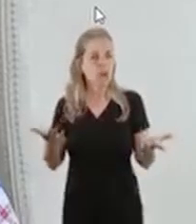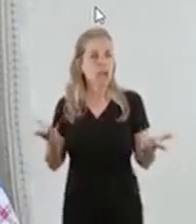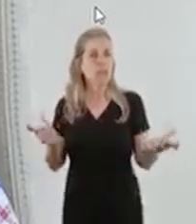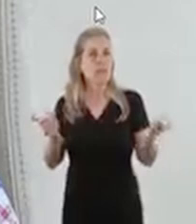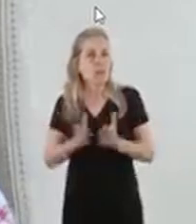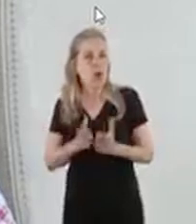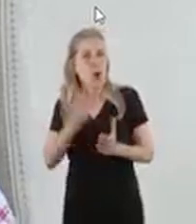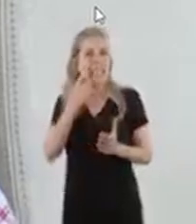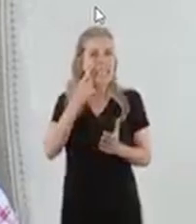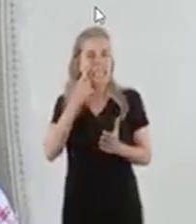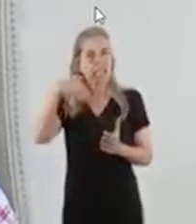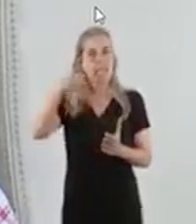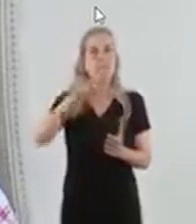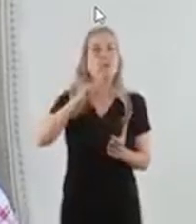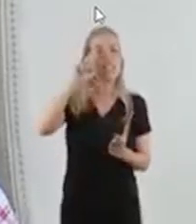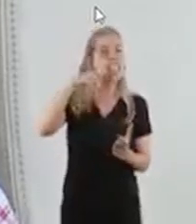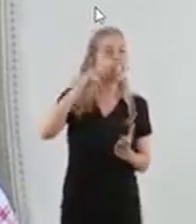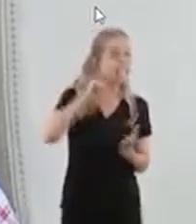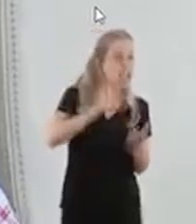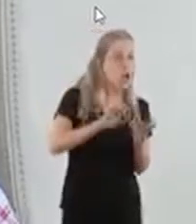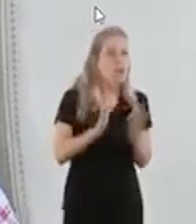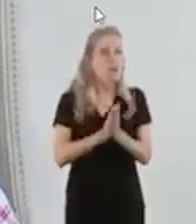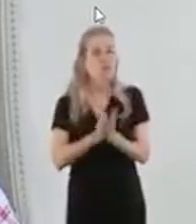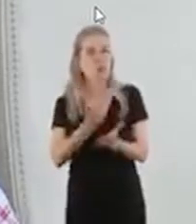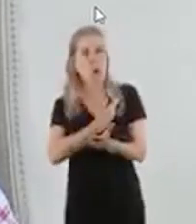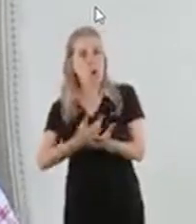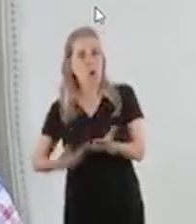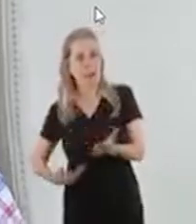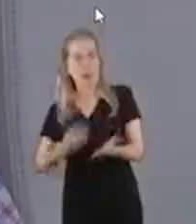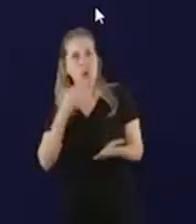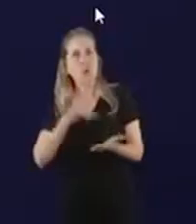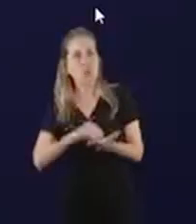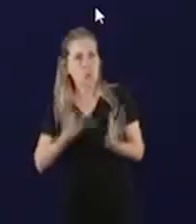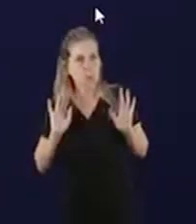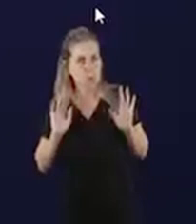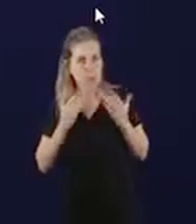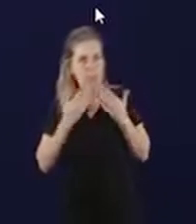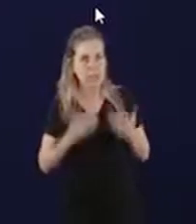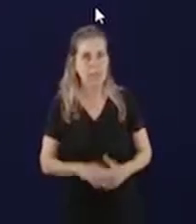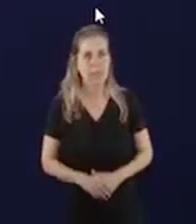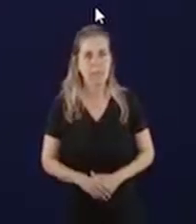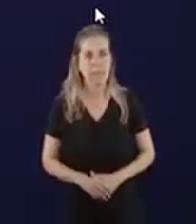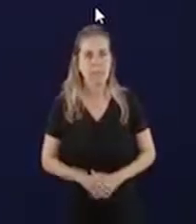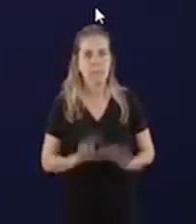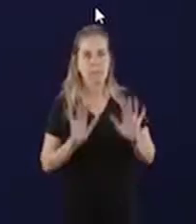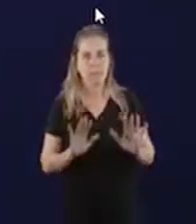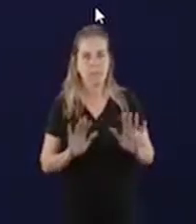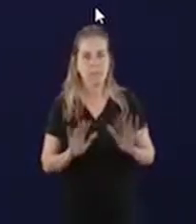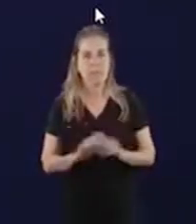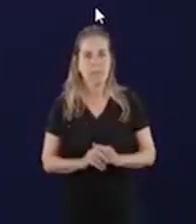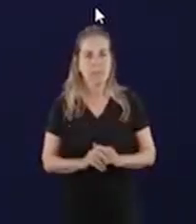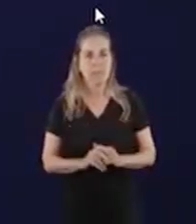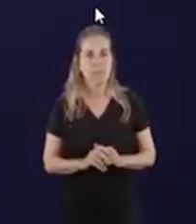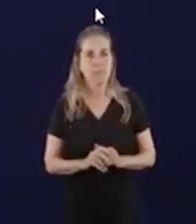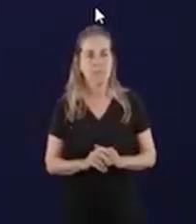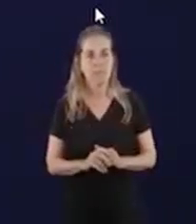intendente de Montenegro como con el gobernador de chubut Ignacio Torres Gracias eh Bueno a ver en en virtud